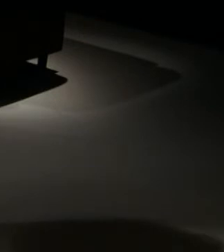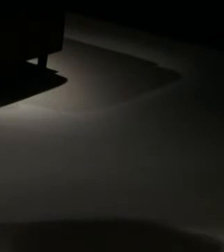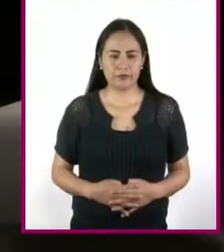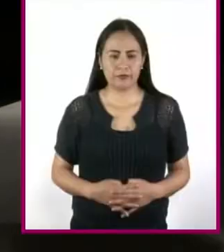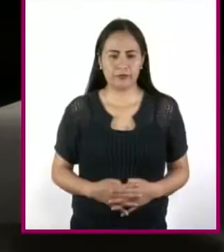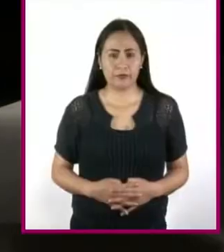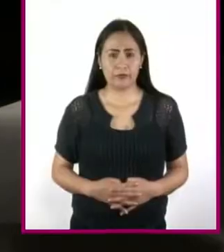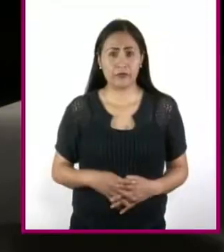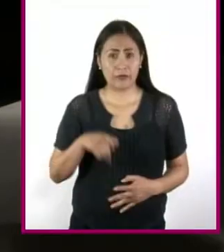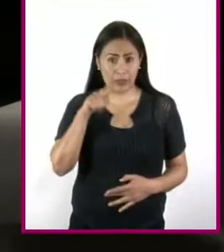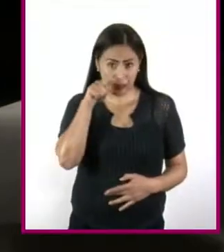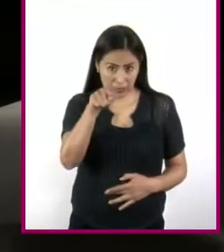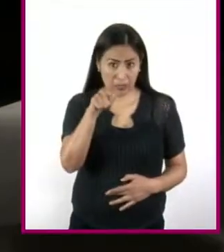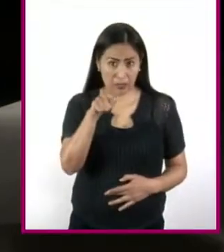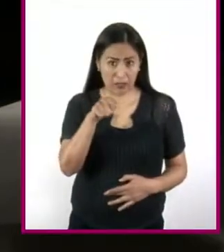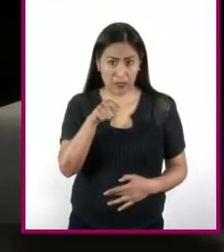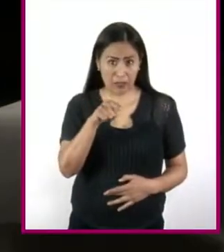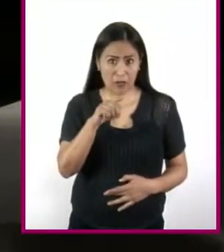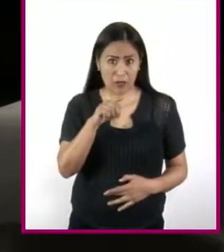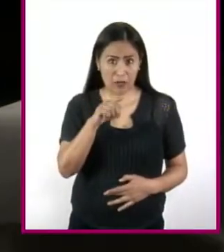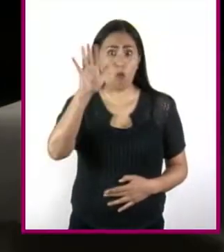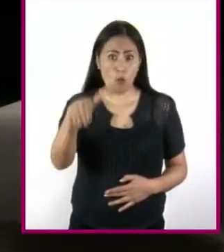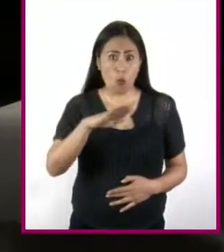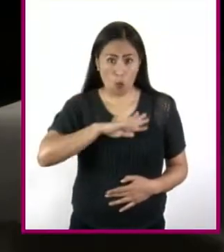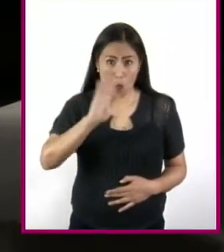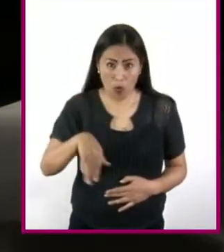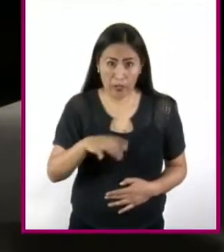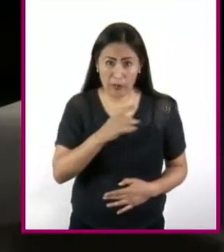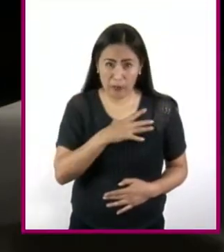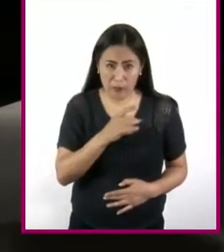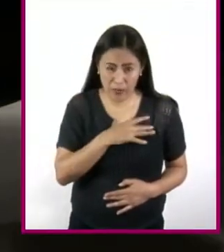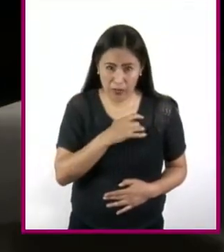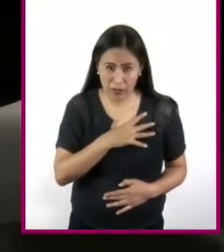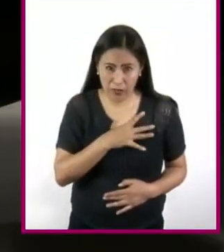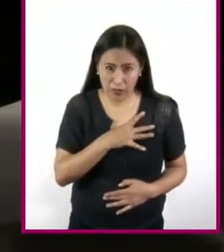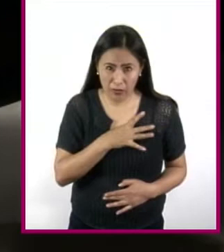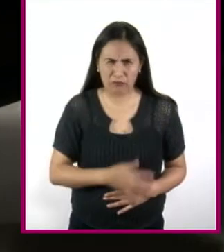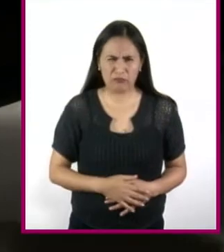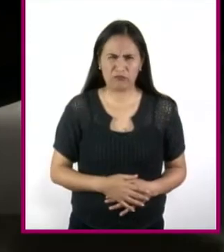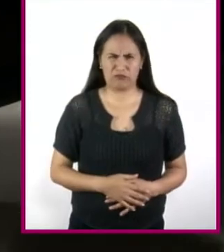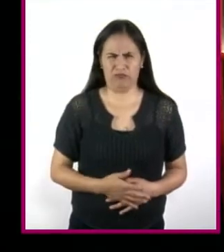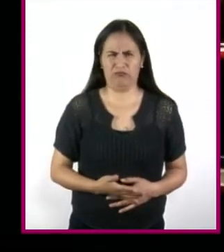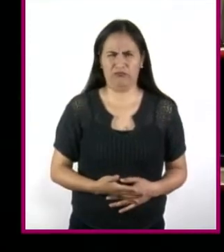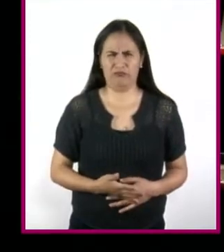¿Te da miedo morir? Si es así, ¿por qué?